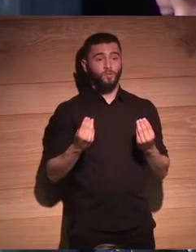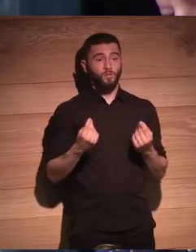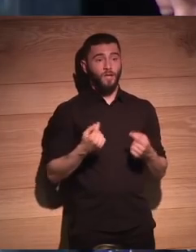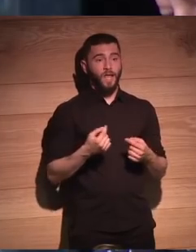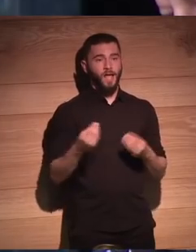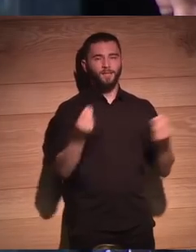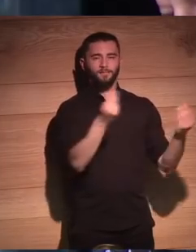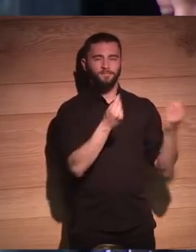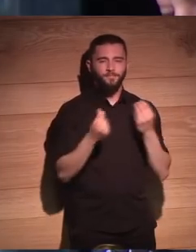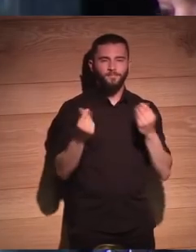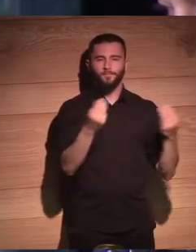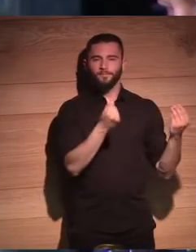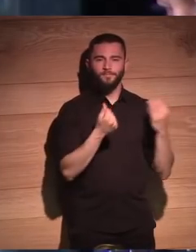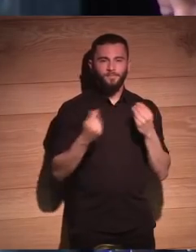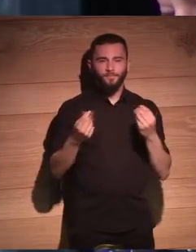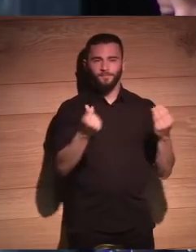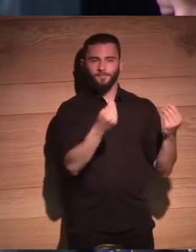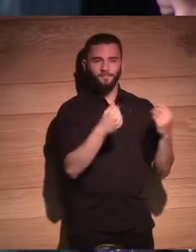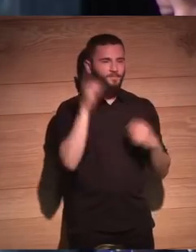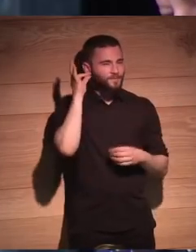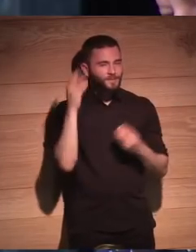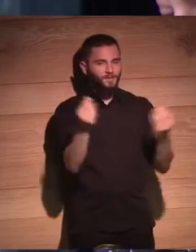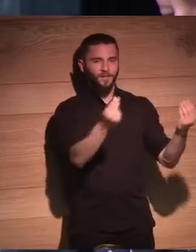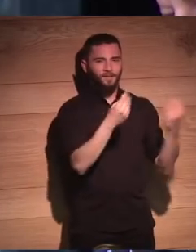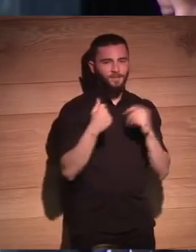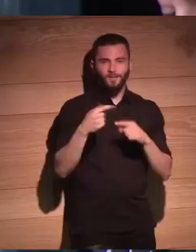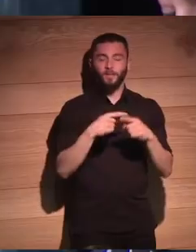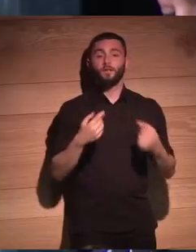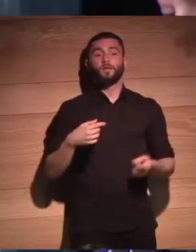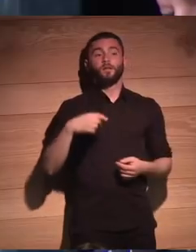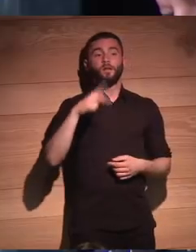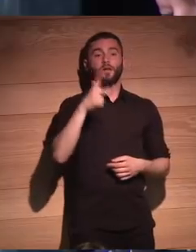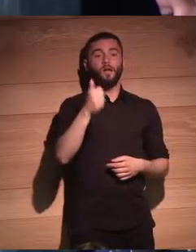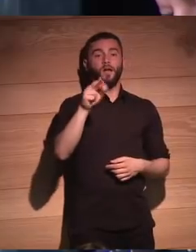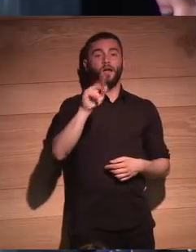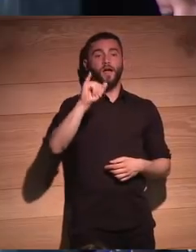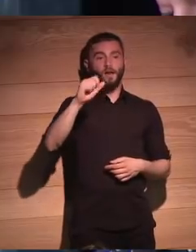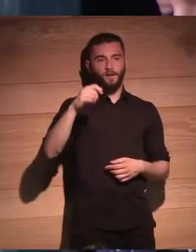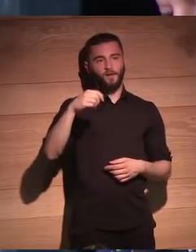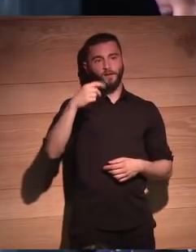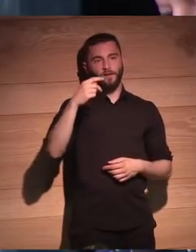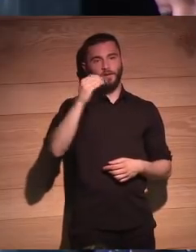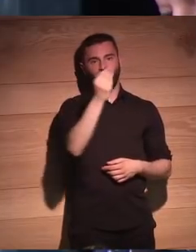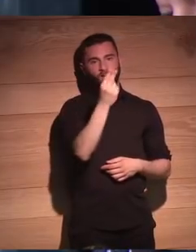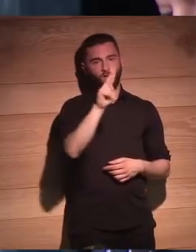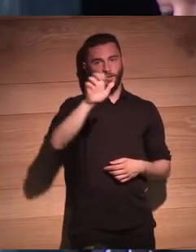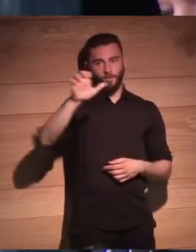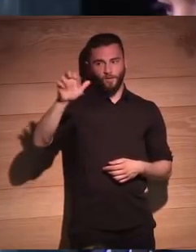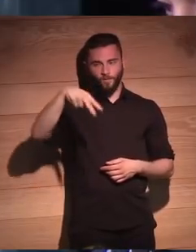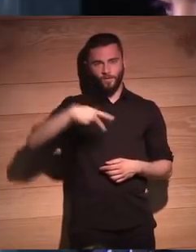sensualidad que emanan todas ellas. Luego, por ejemplo, también la locura de Harley Quinn, desde luego. Cada una en